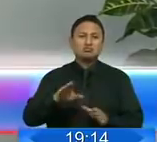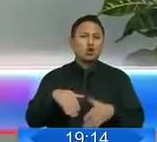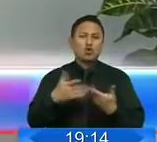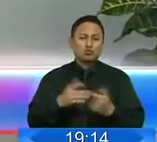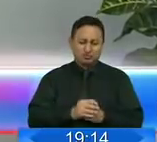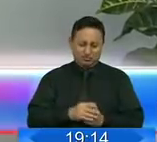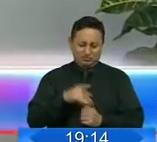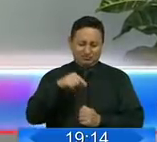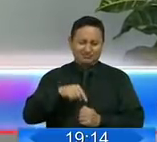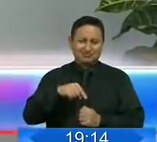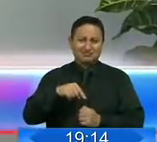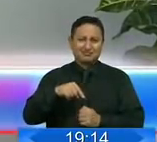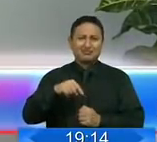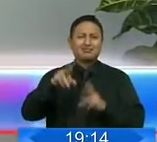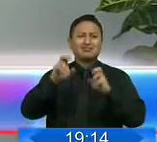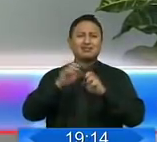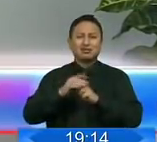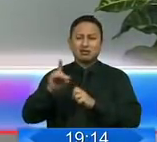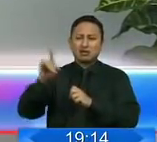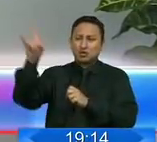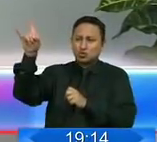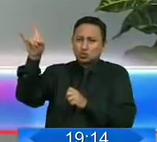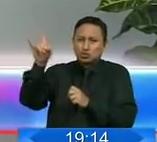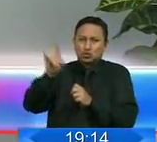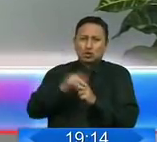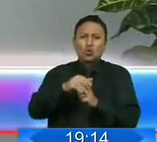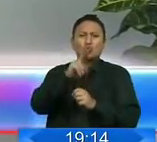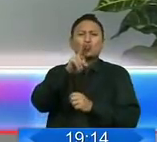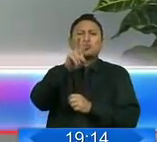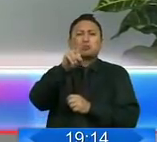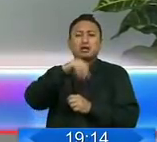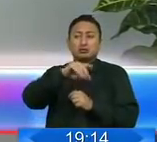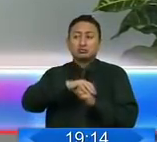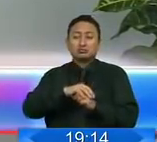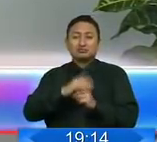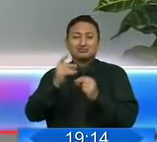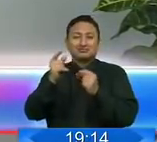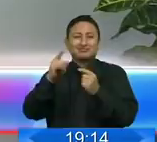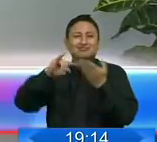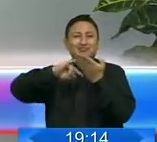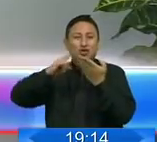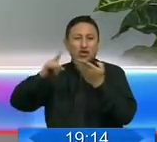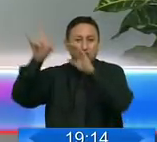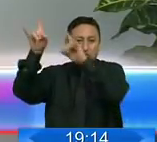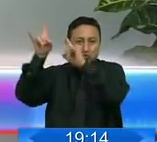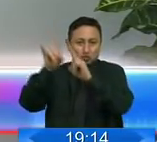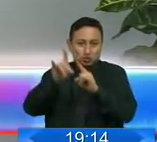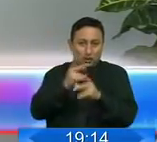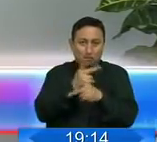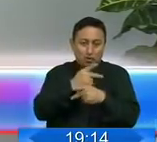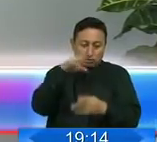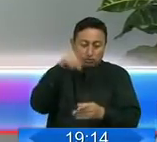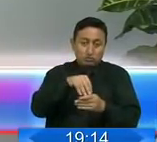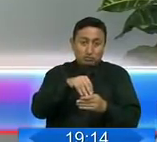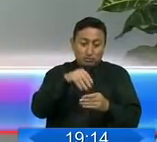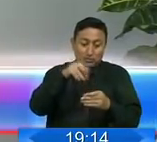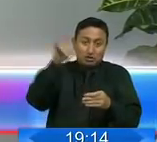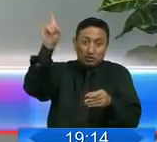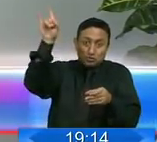materiales radioactivos o de aceleradores de partículas pueden penetrar la materia